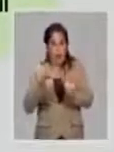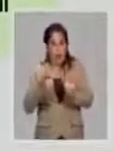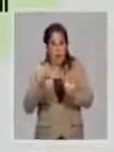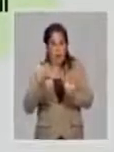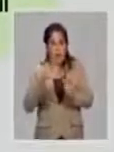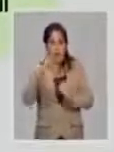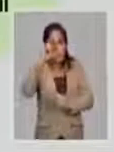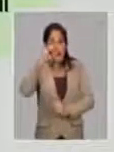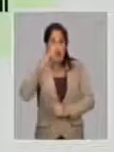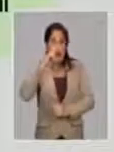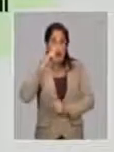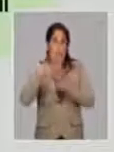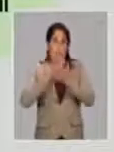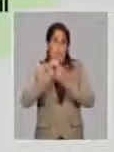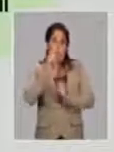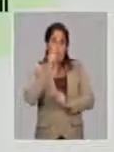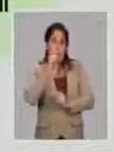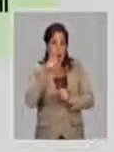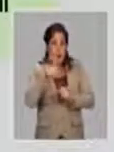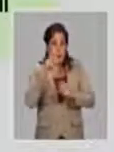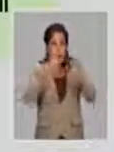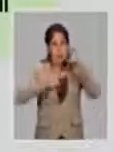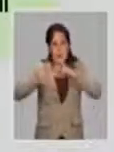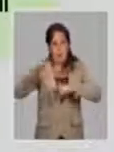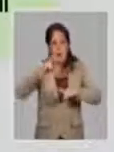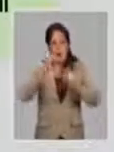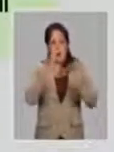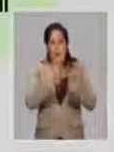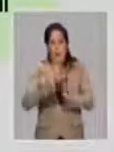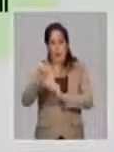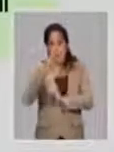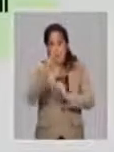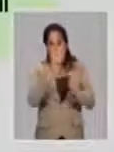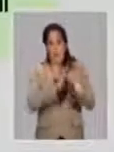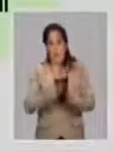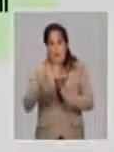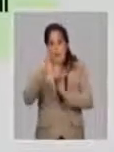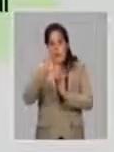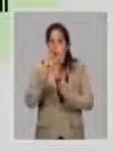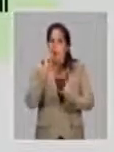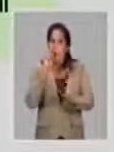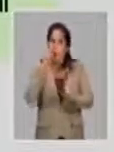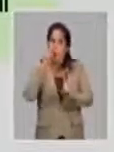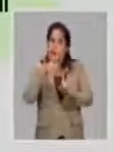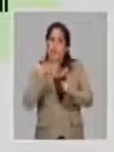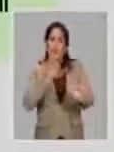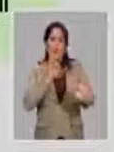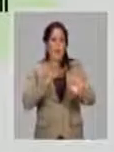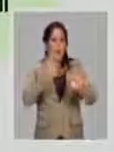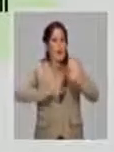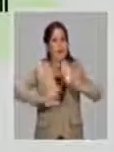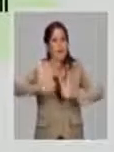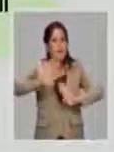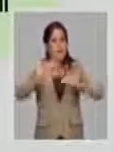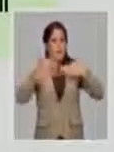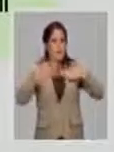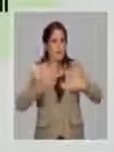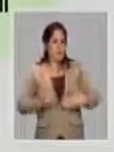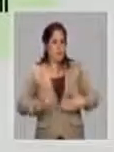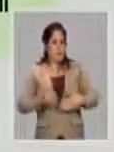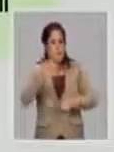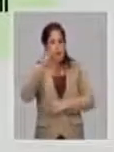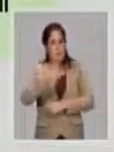aprobado por el CEGME, un estudio clínico fase 1-2 con el objetivo de evaluar seguridad e